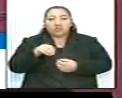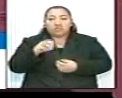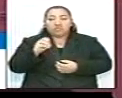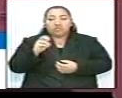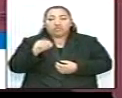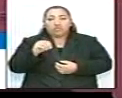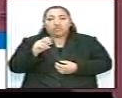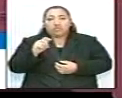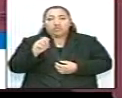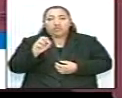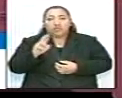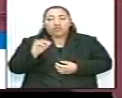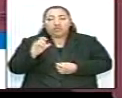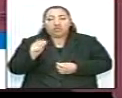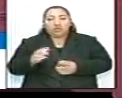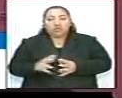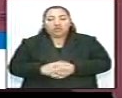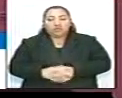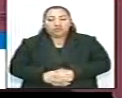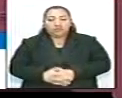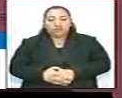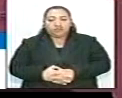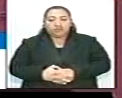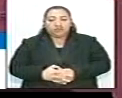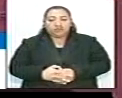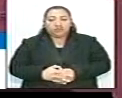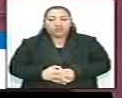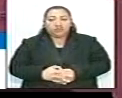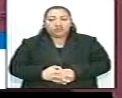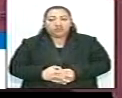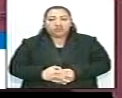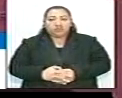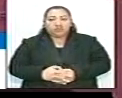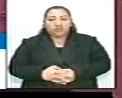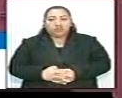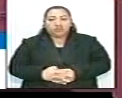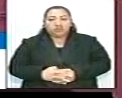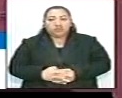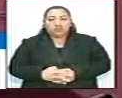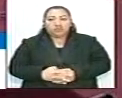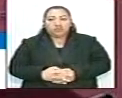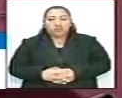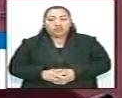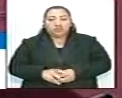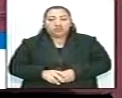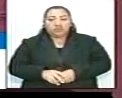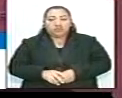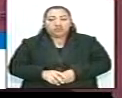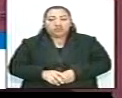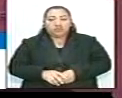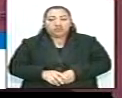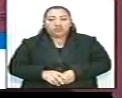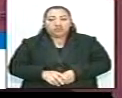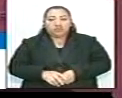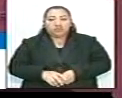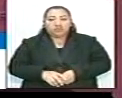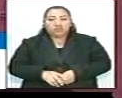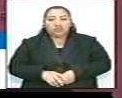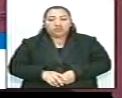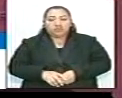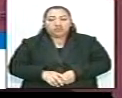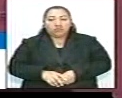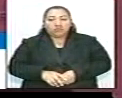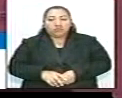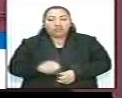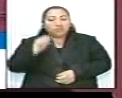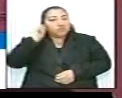Monterola. Muchas gracias, presidente. Un saludo cordial y desearle los mejores éxitos en su gestión y a la mesa directiva